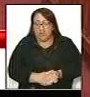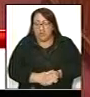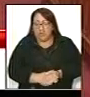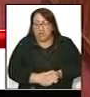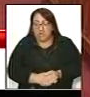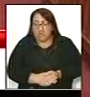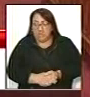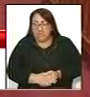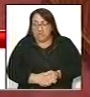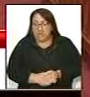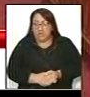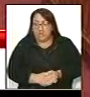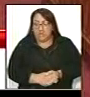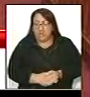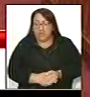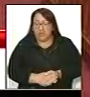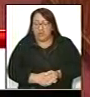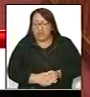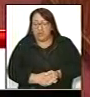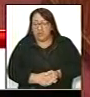bravo.